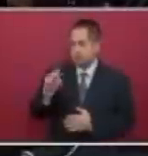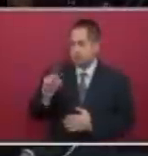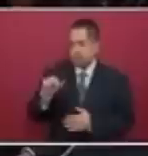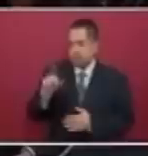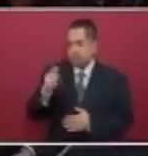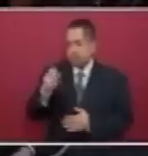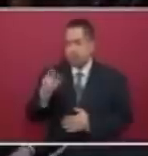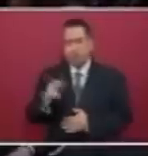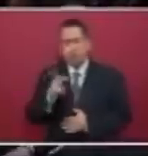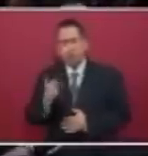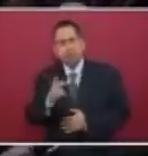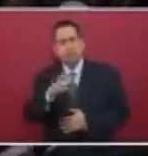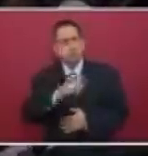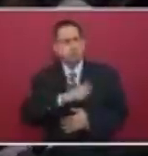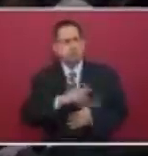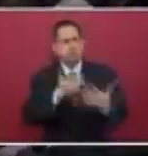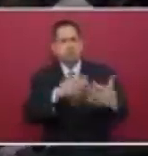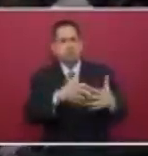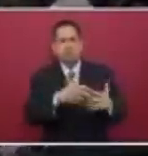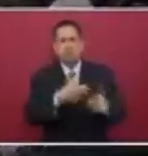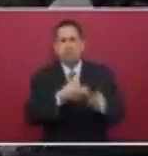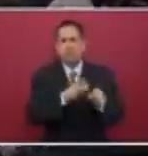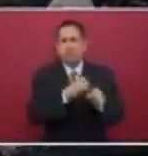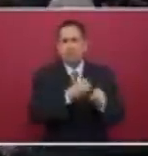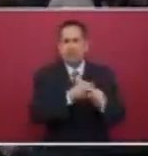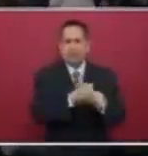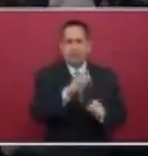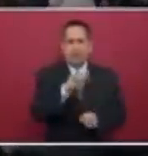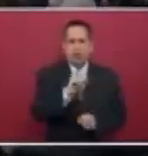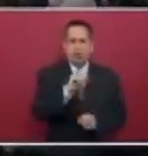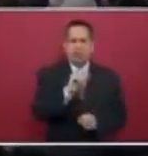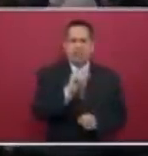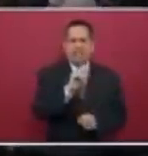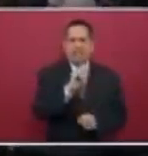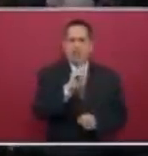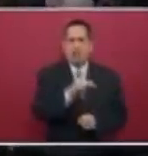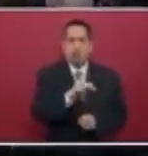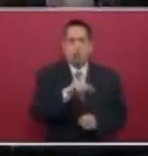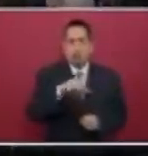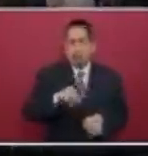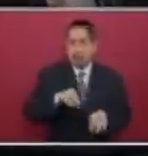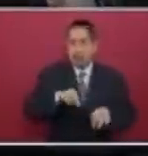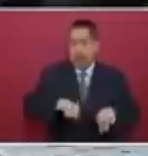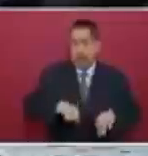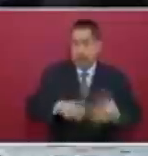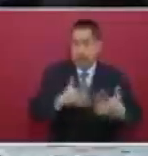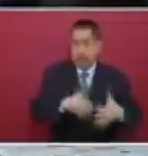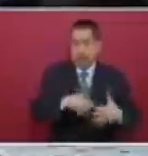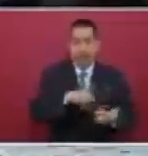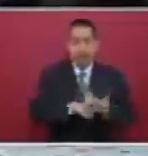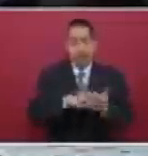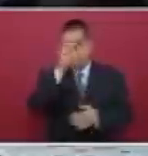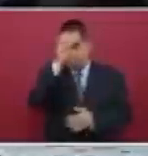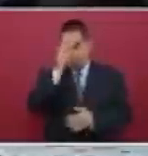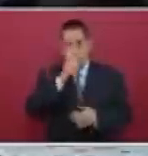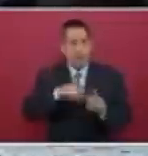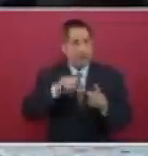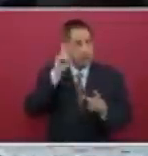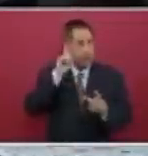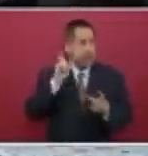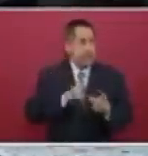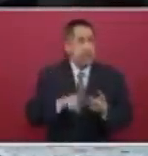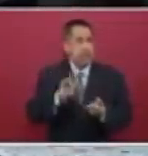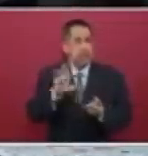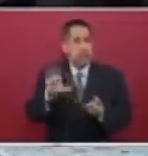existe una empresa cervecera constellation brands no sé si sepa de ella que operen el país él nava quabit coahuila zacatecas baja california